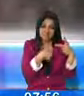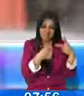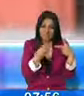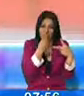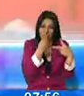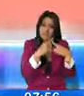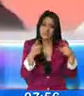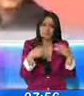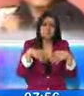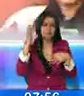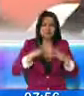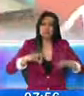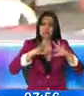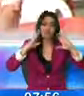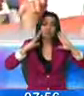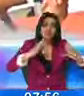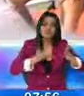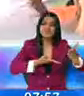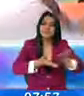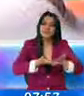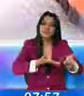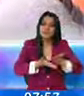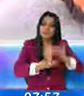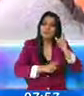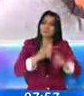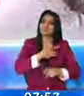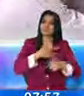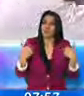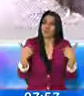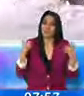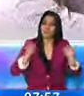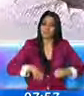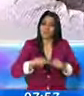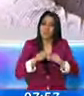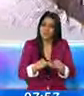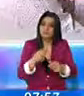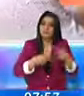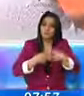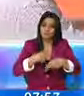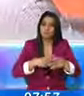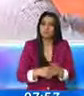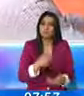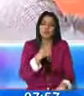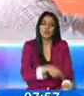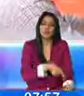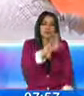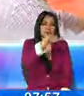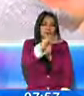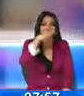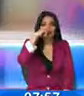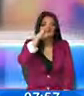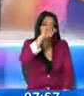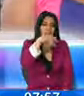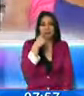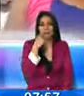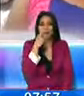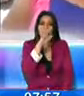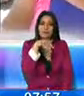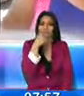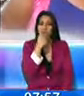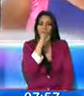también ha jugado un papel importante en la estabilidad de sus negocios. Yo tengo esa costumbre de decir, venga niñito, venga papá,